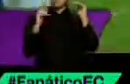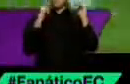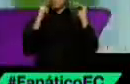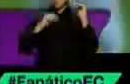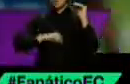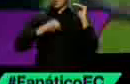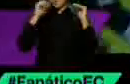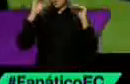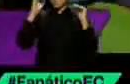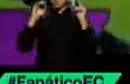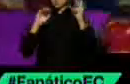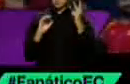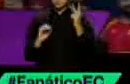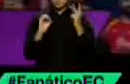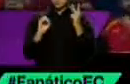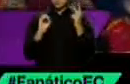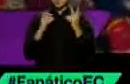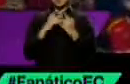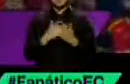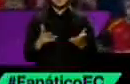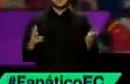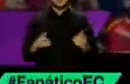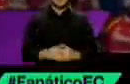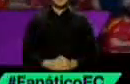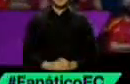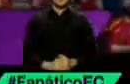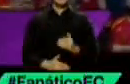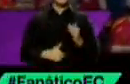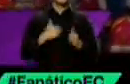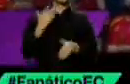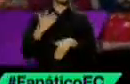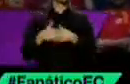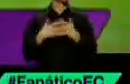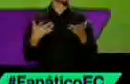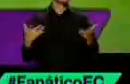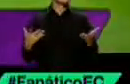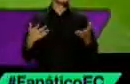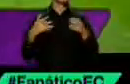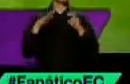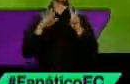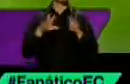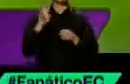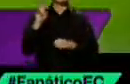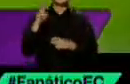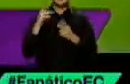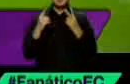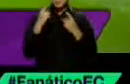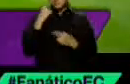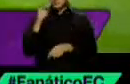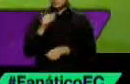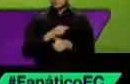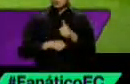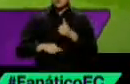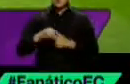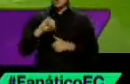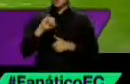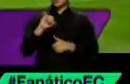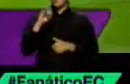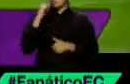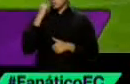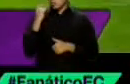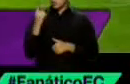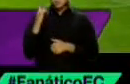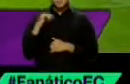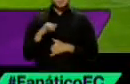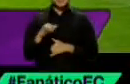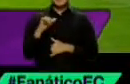campeón boliviano, palo y adentro. Sin embargo, al 72 va a reaccionar Jorge Bilsterman. No supo